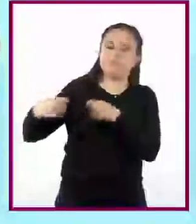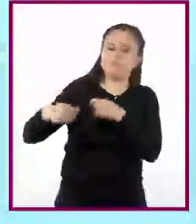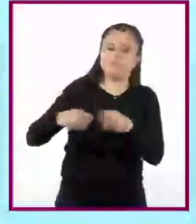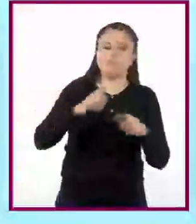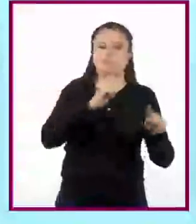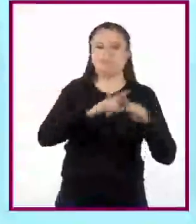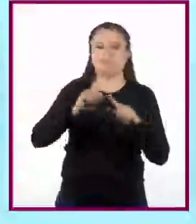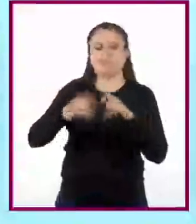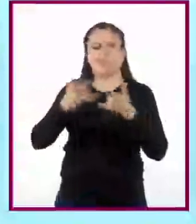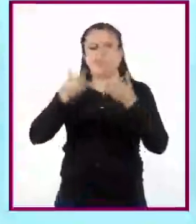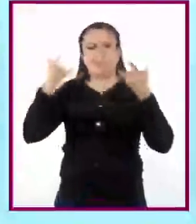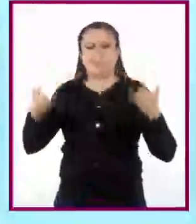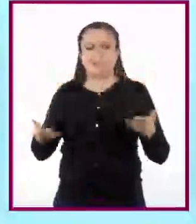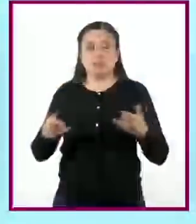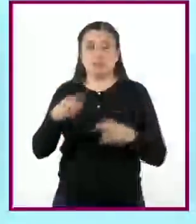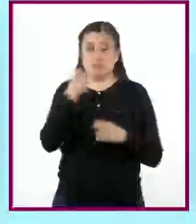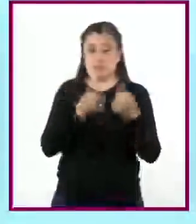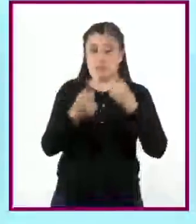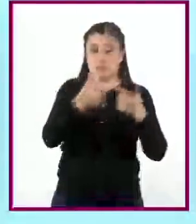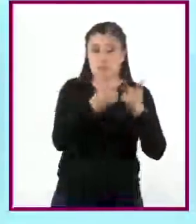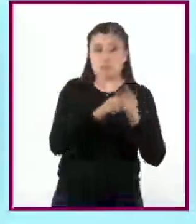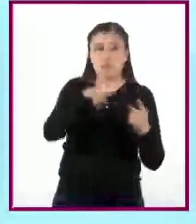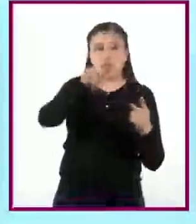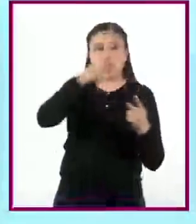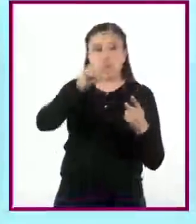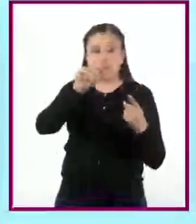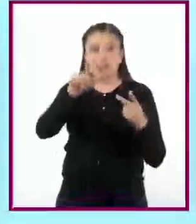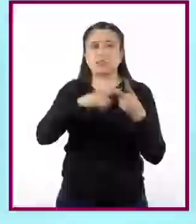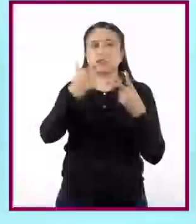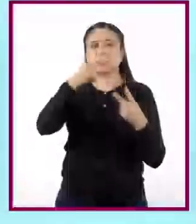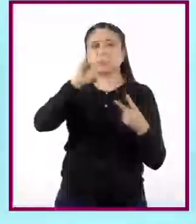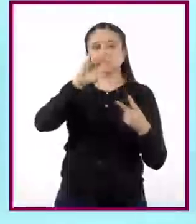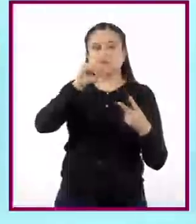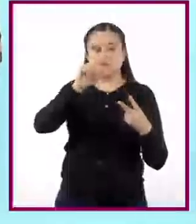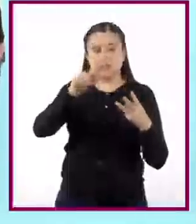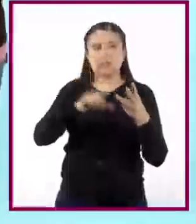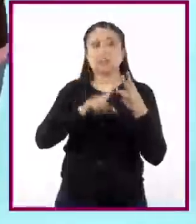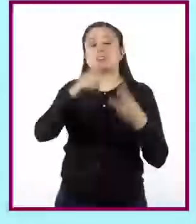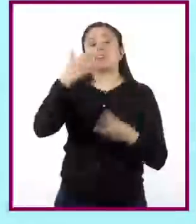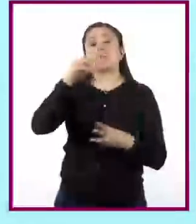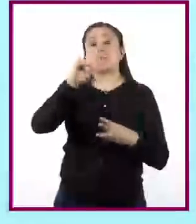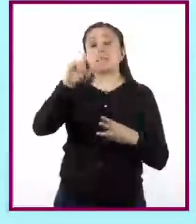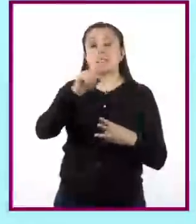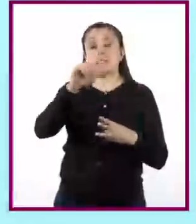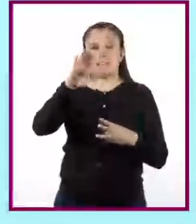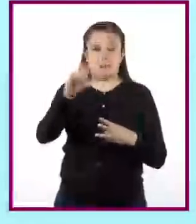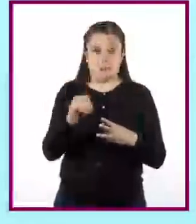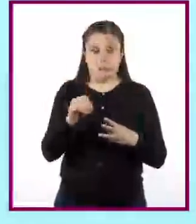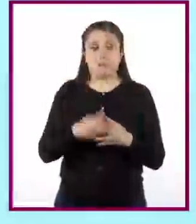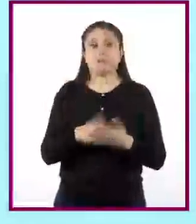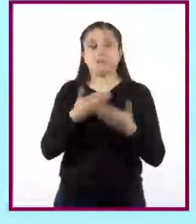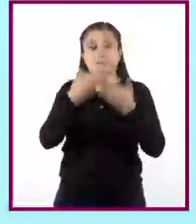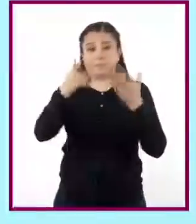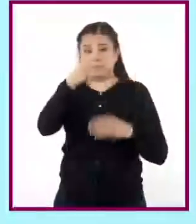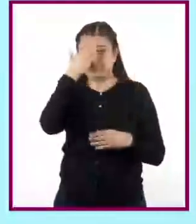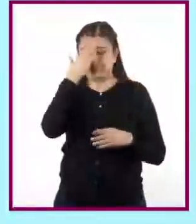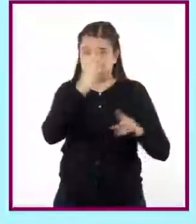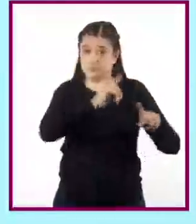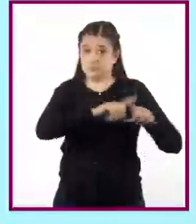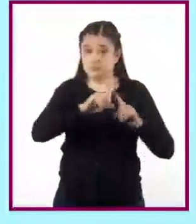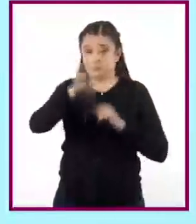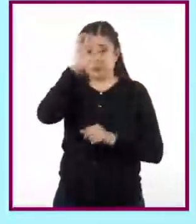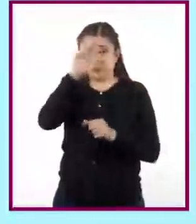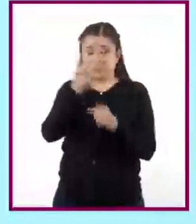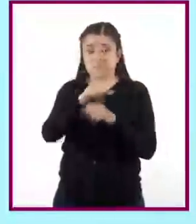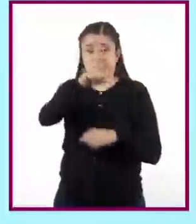Algunos de estos grupos son los nahuas, los huicholes y los mixtecos. Ahora que conocen sobre la diversidad cultural